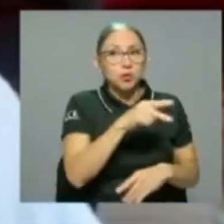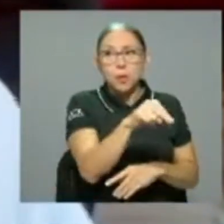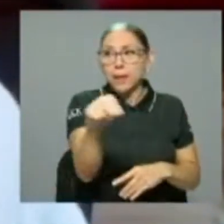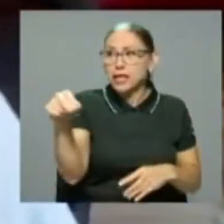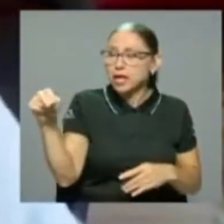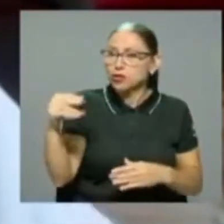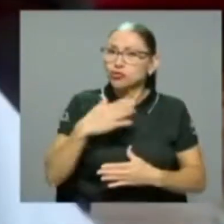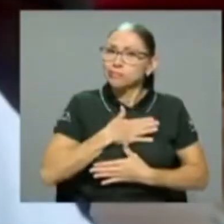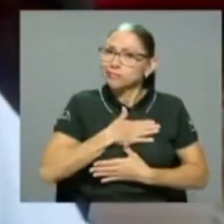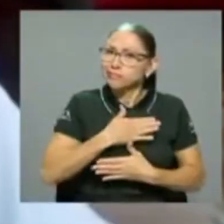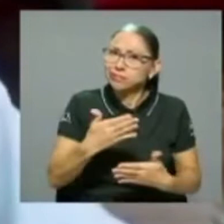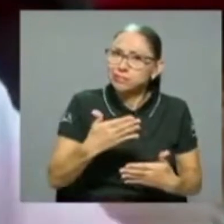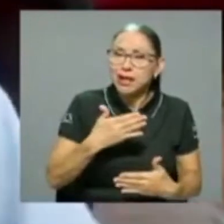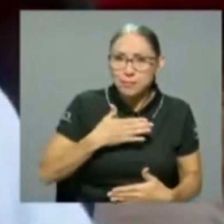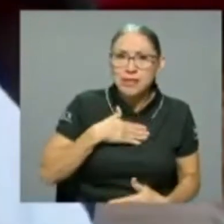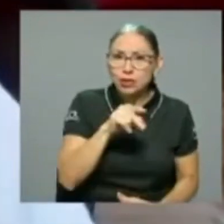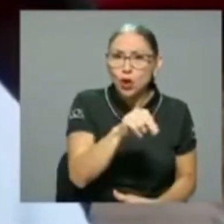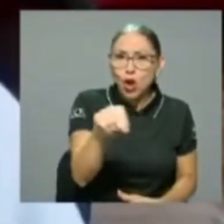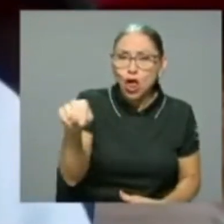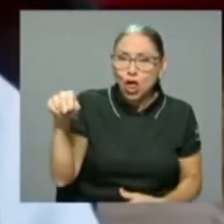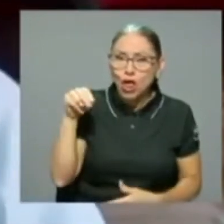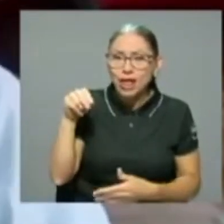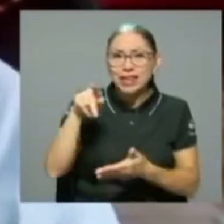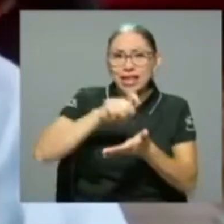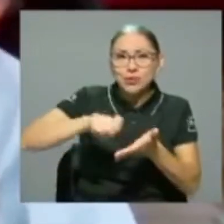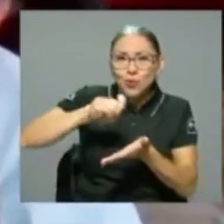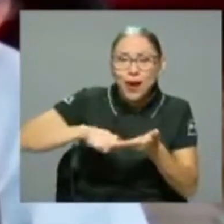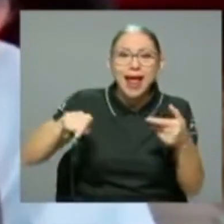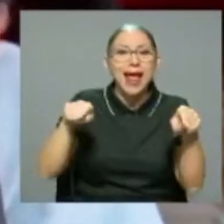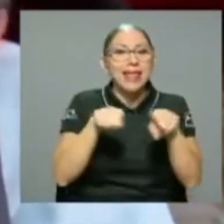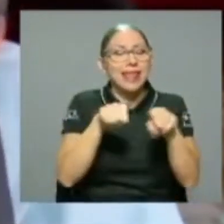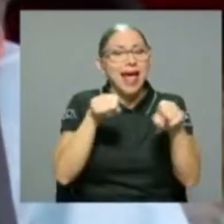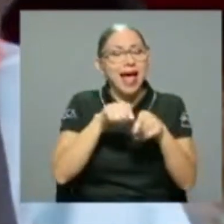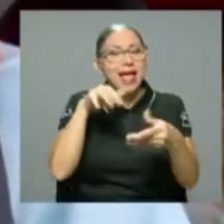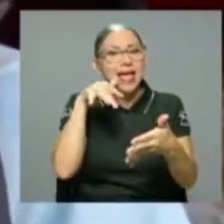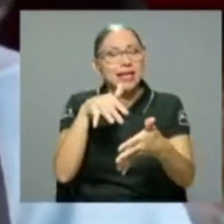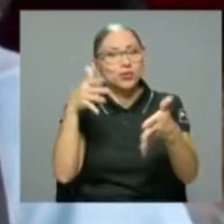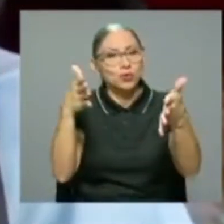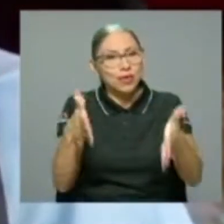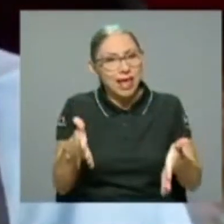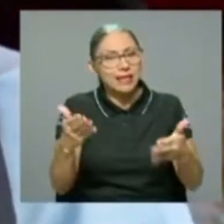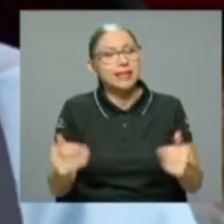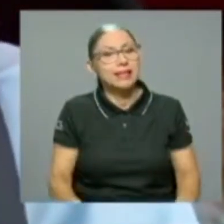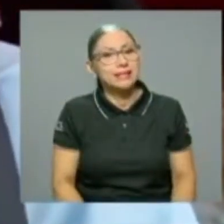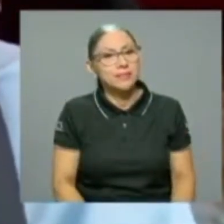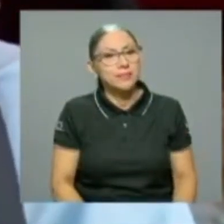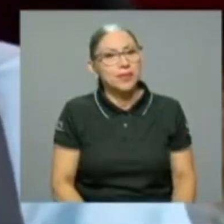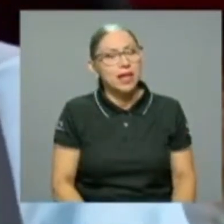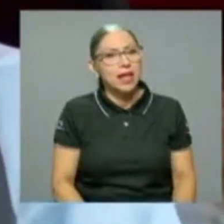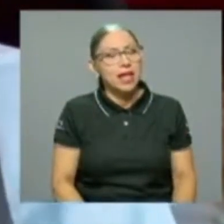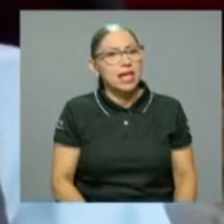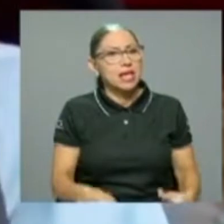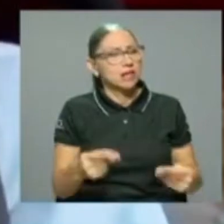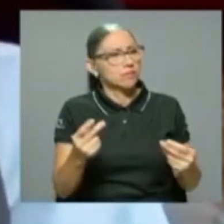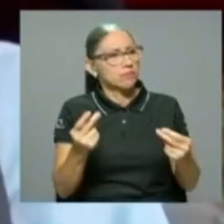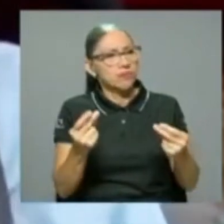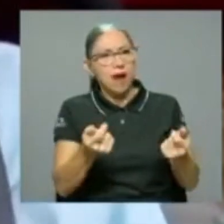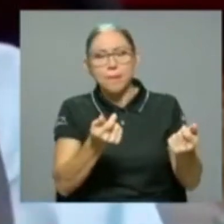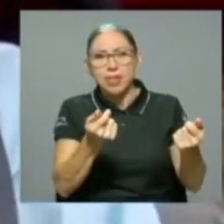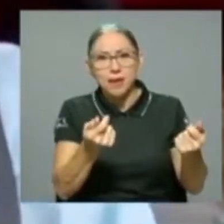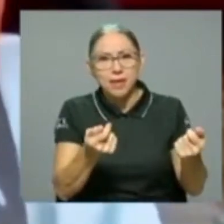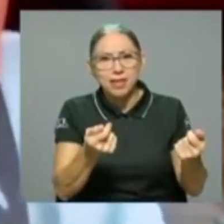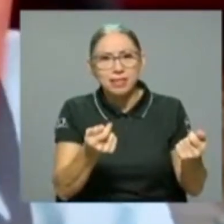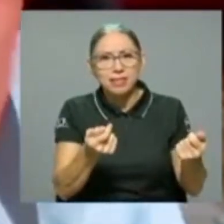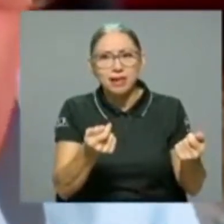de mis colegas de la escuela, de los estudiantes, y rápidamente me pusieron a